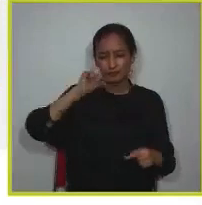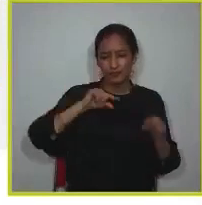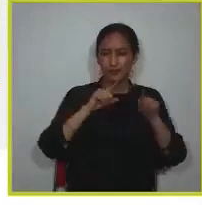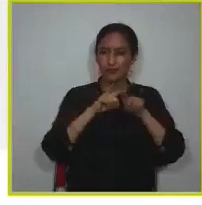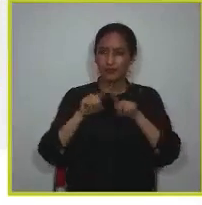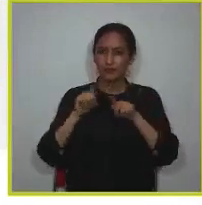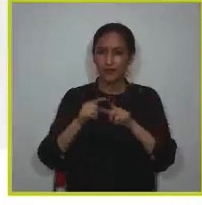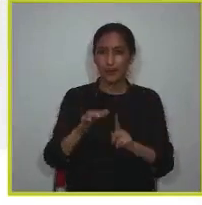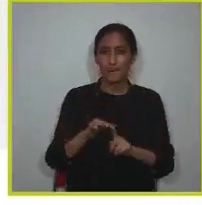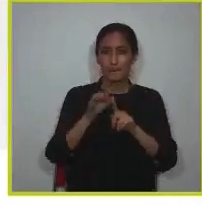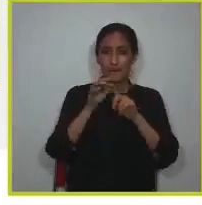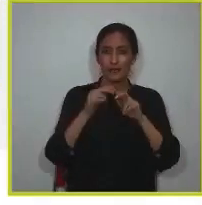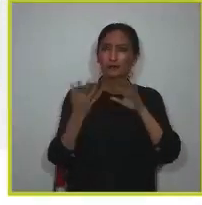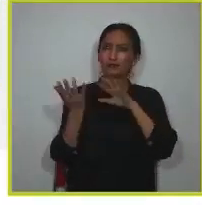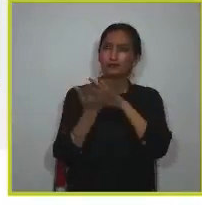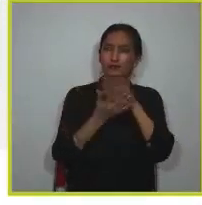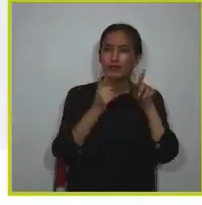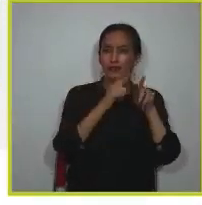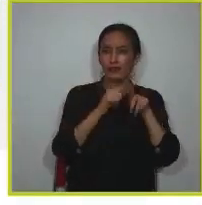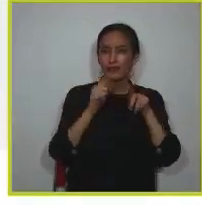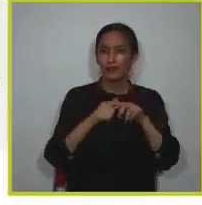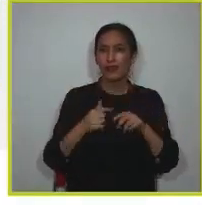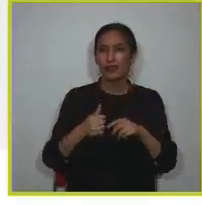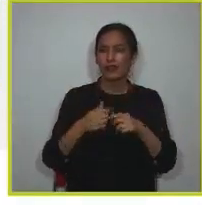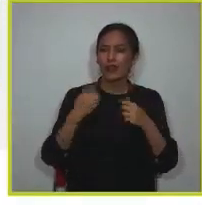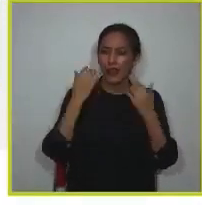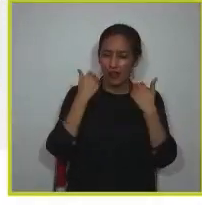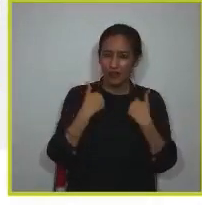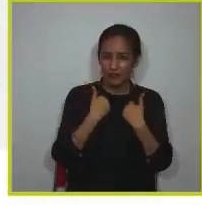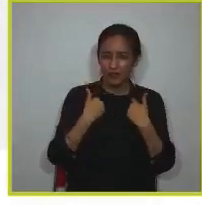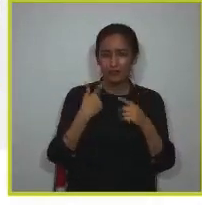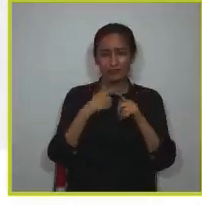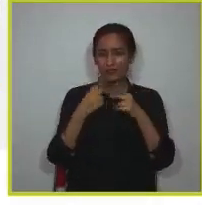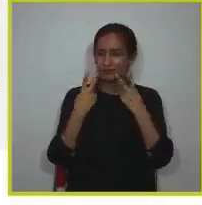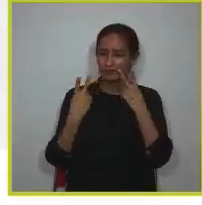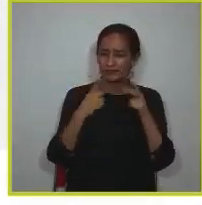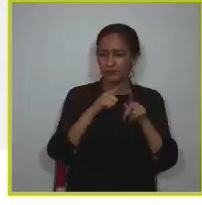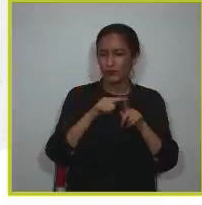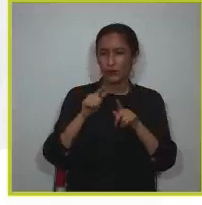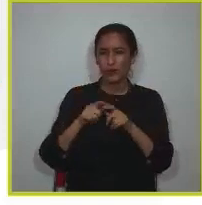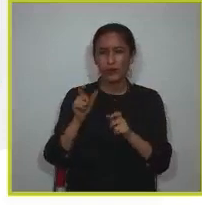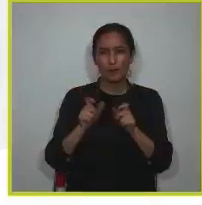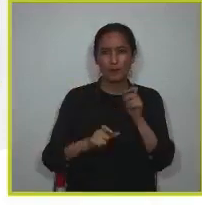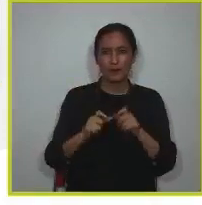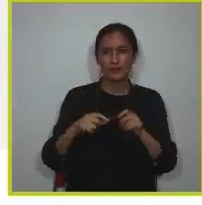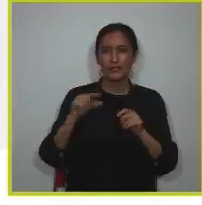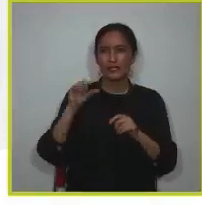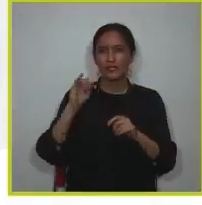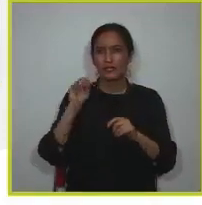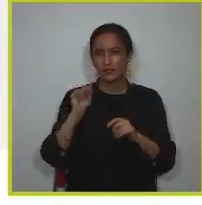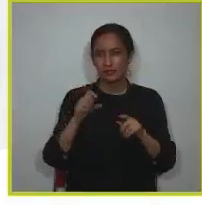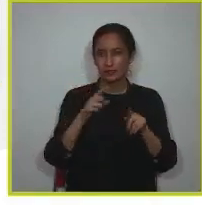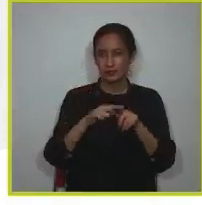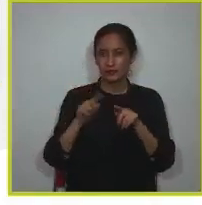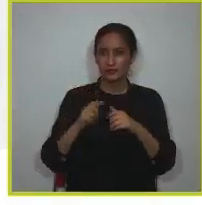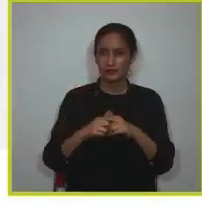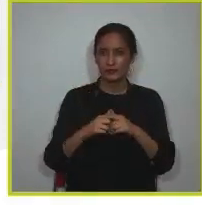especialistas en remediación ambiental antropólogos geógrafos especialistas en sistema gis